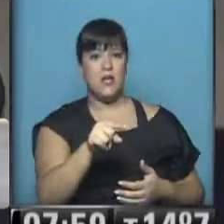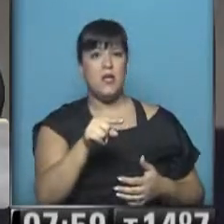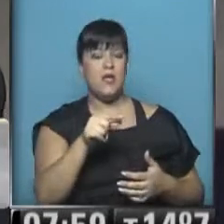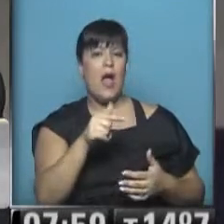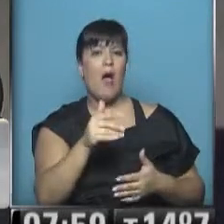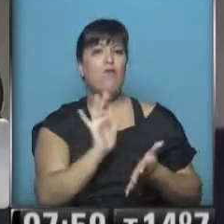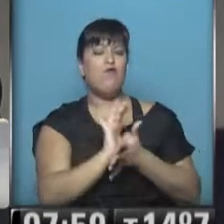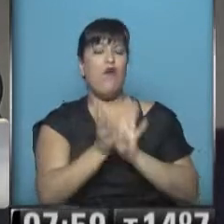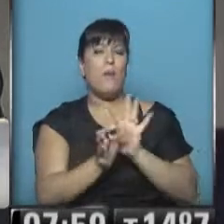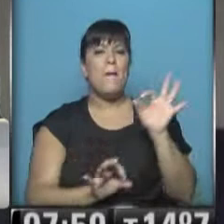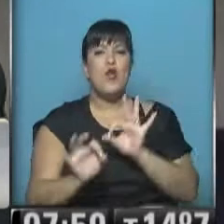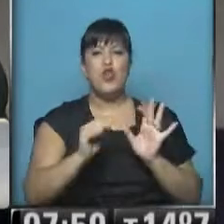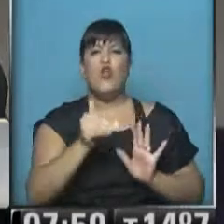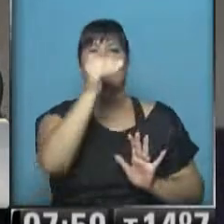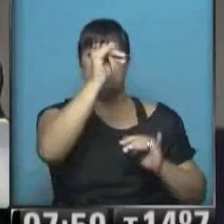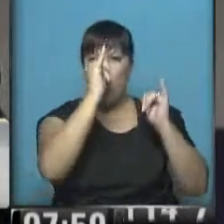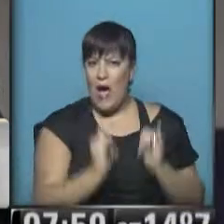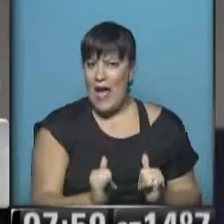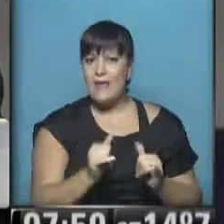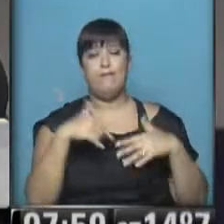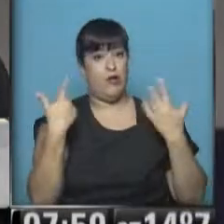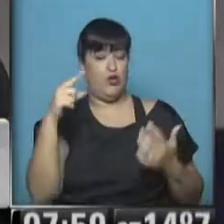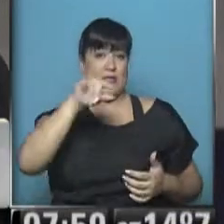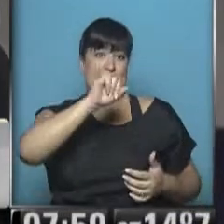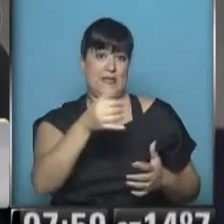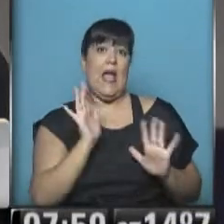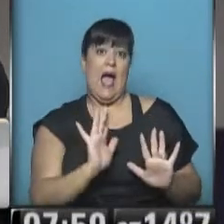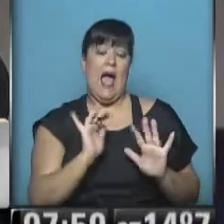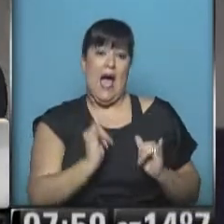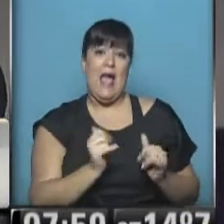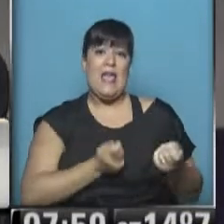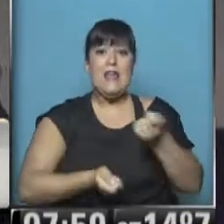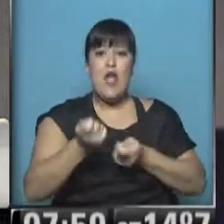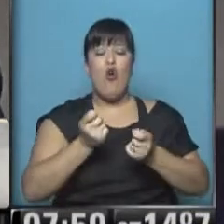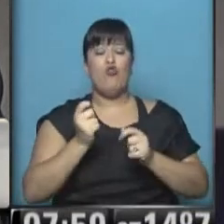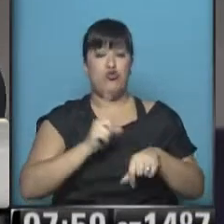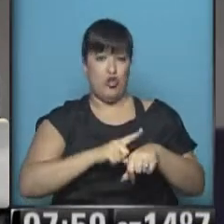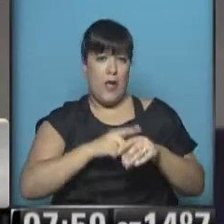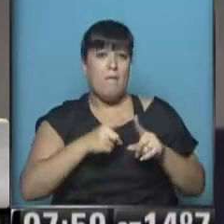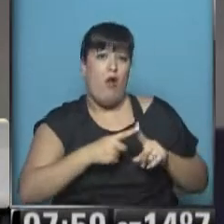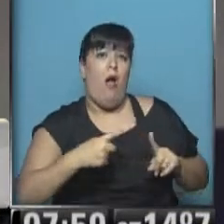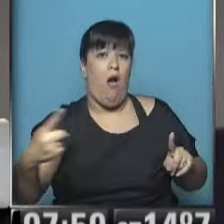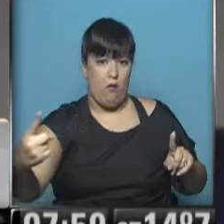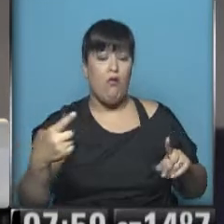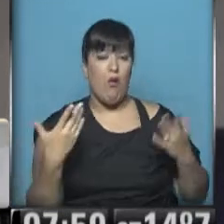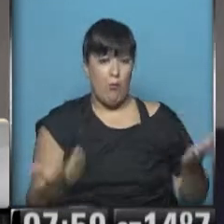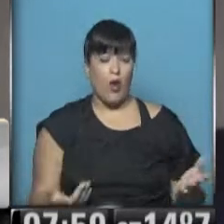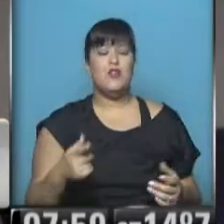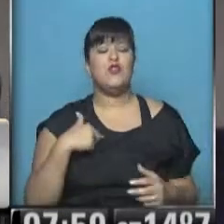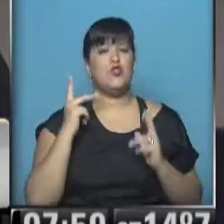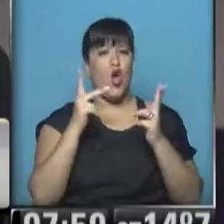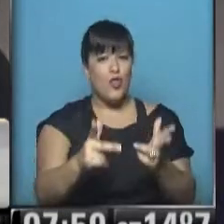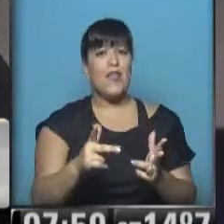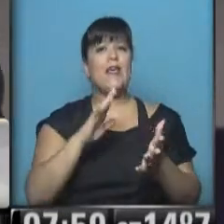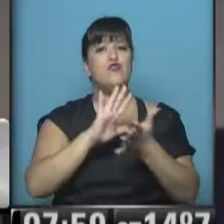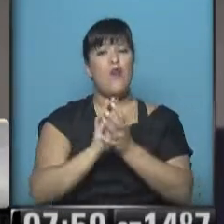proyección esta posibilidad en ese sentido sí a largo plazo en el cual una de las empresas por eso destaque el nivel